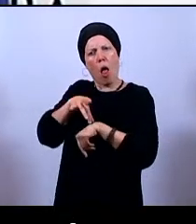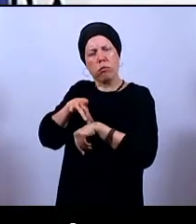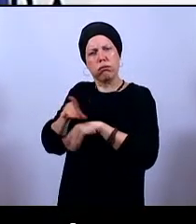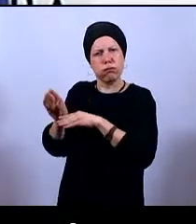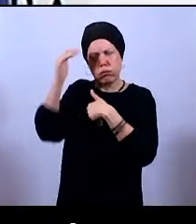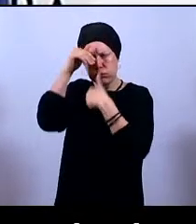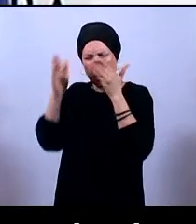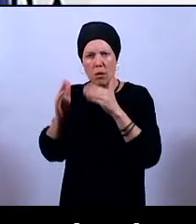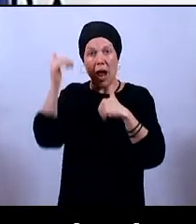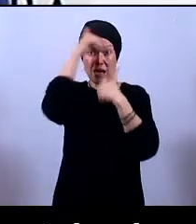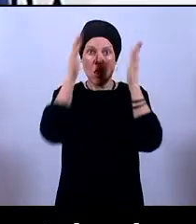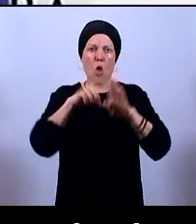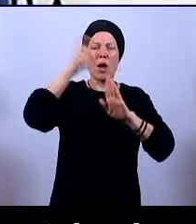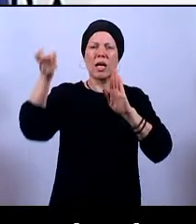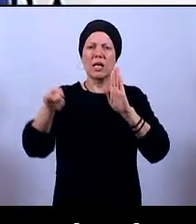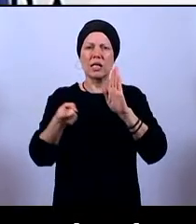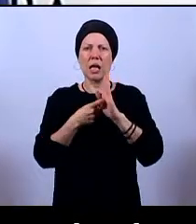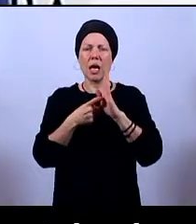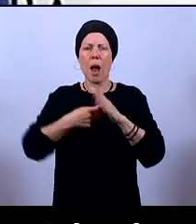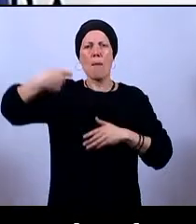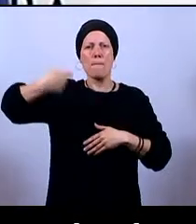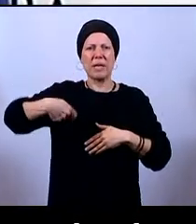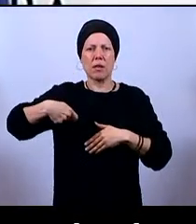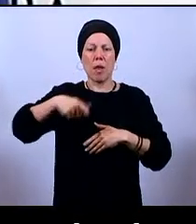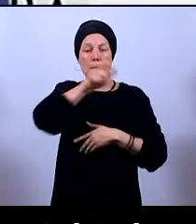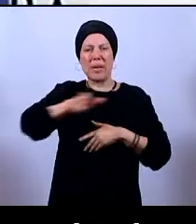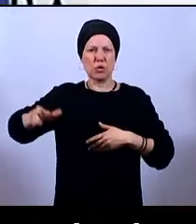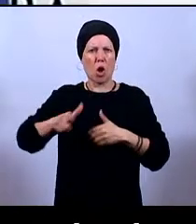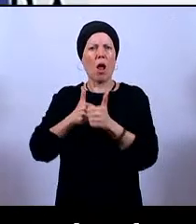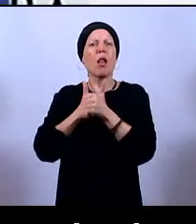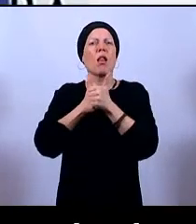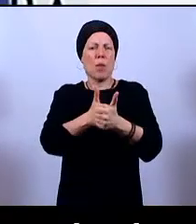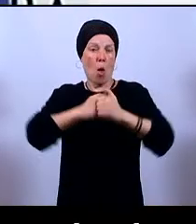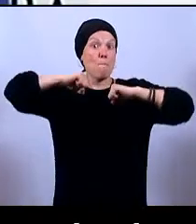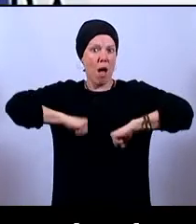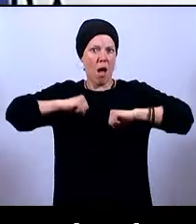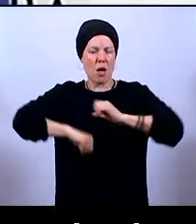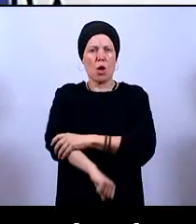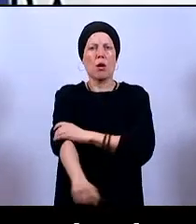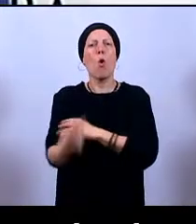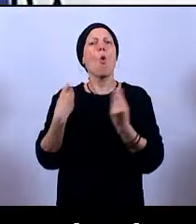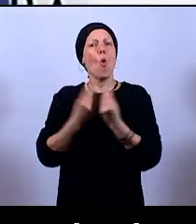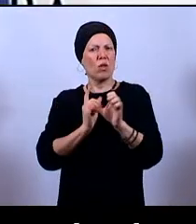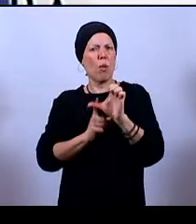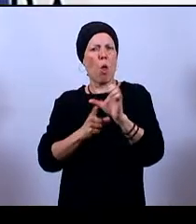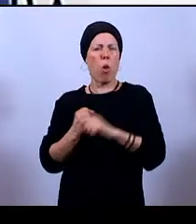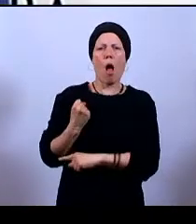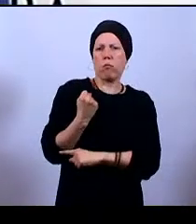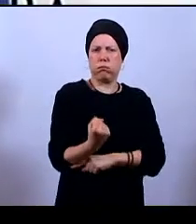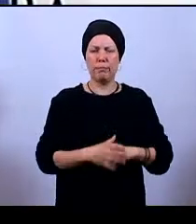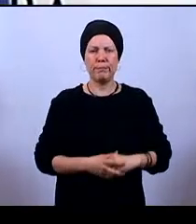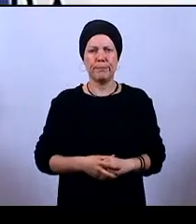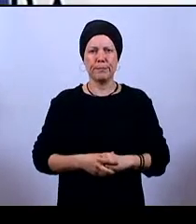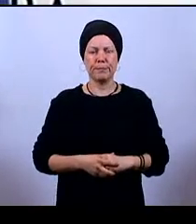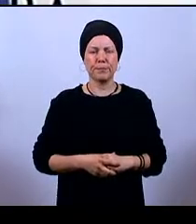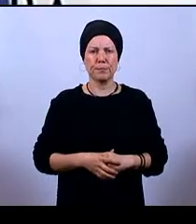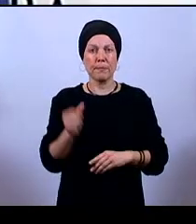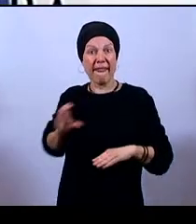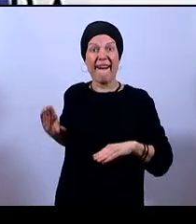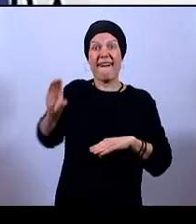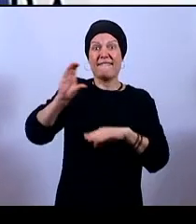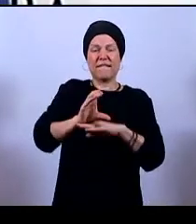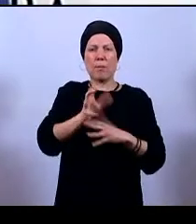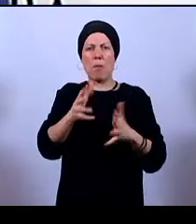de atención integral residencial a mayores dependientes por el que está apostando la Junta de Extremadura. La inversión prevista